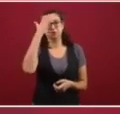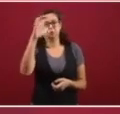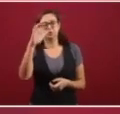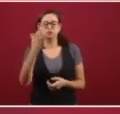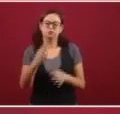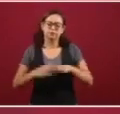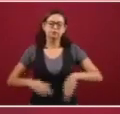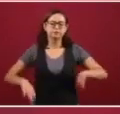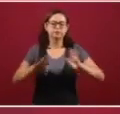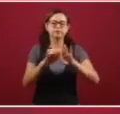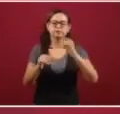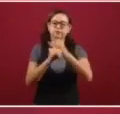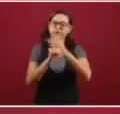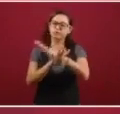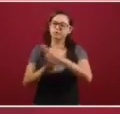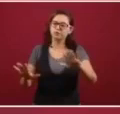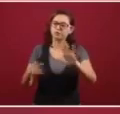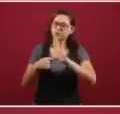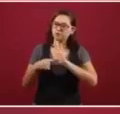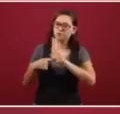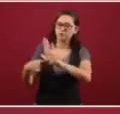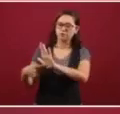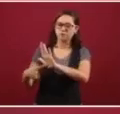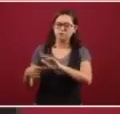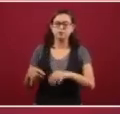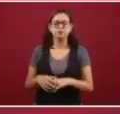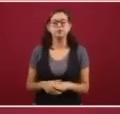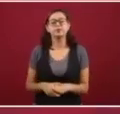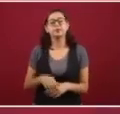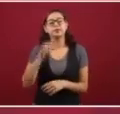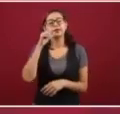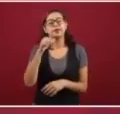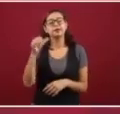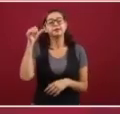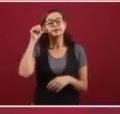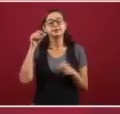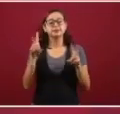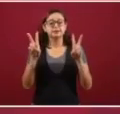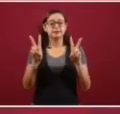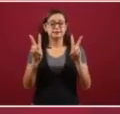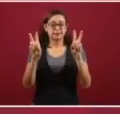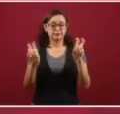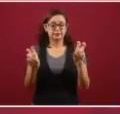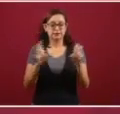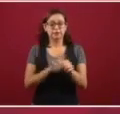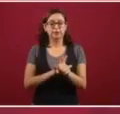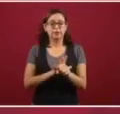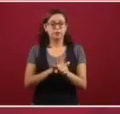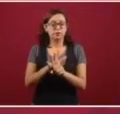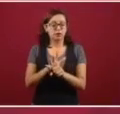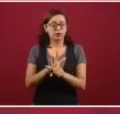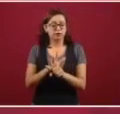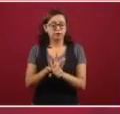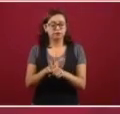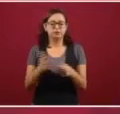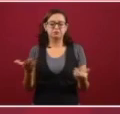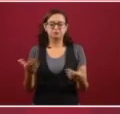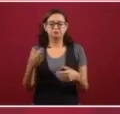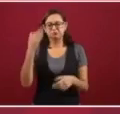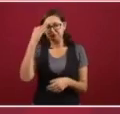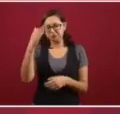informar. El día de ayer hablamos de cómo en el tiempo que llevamos